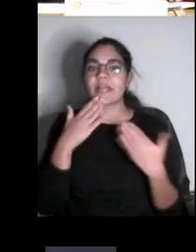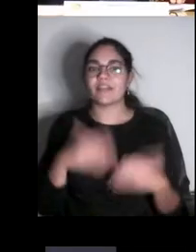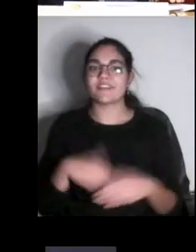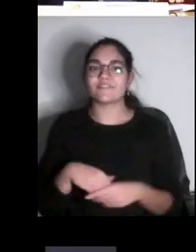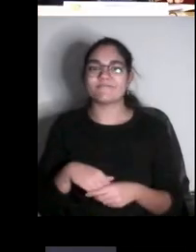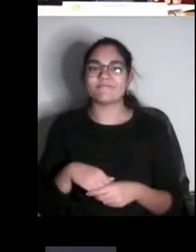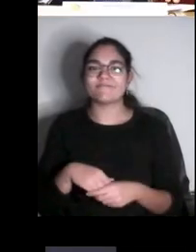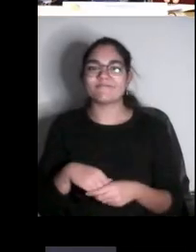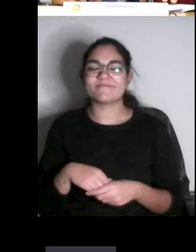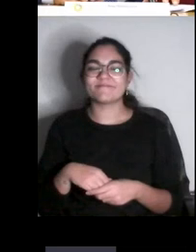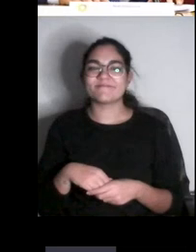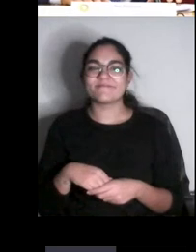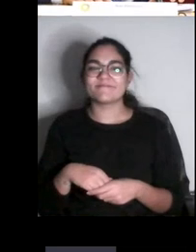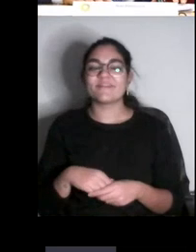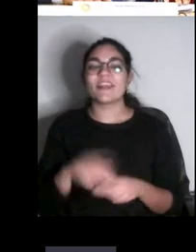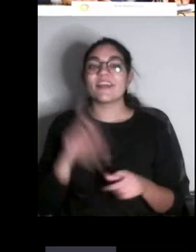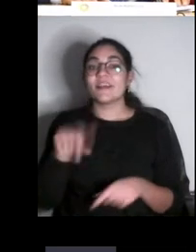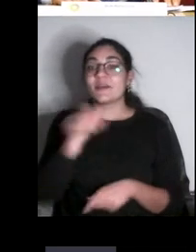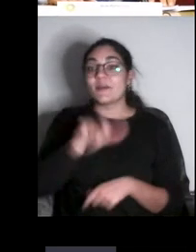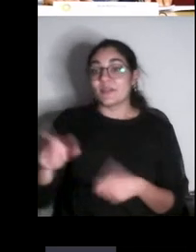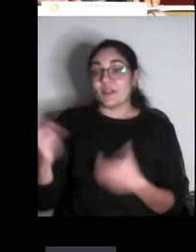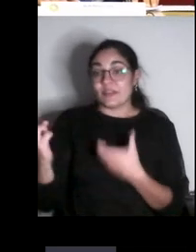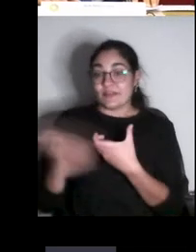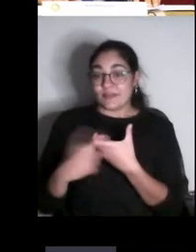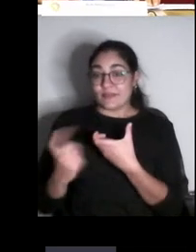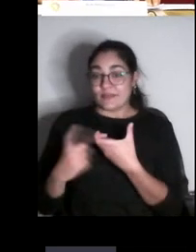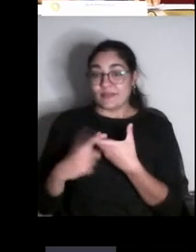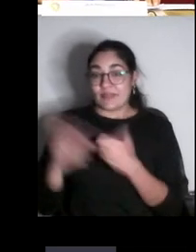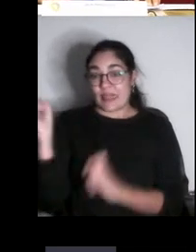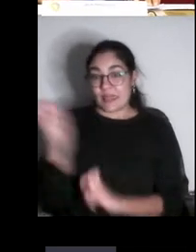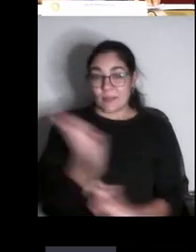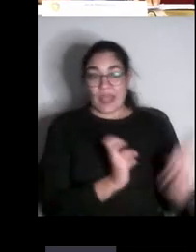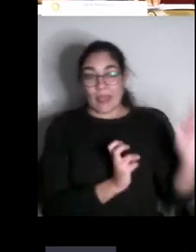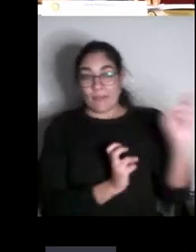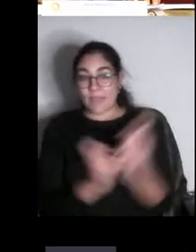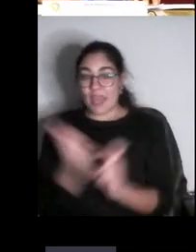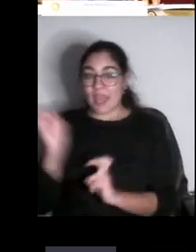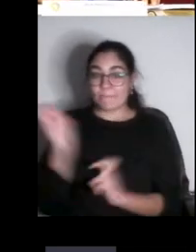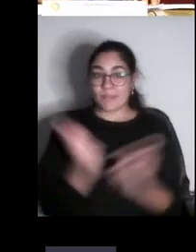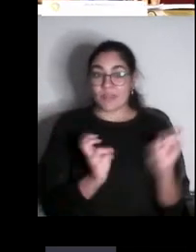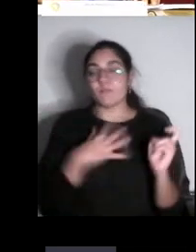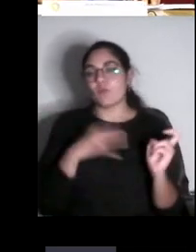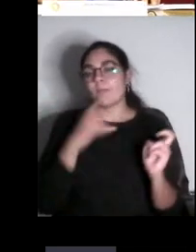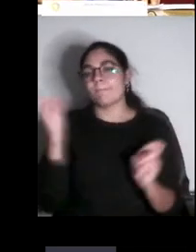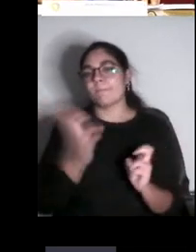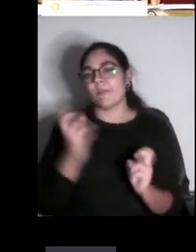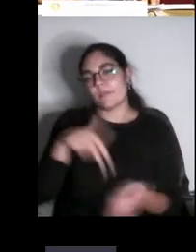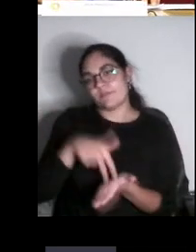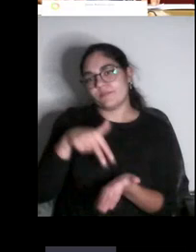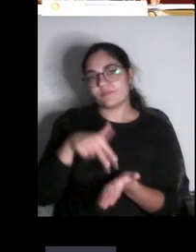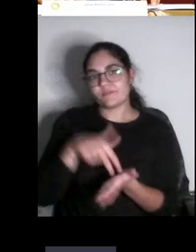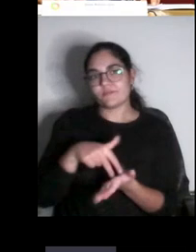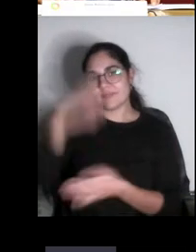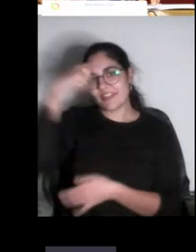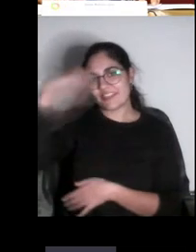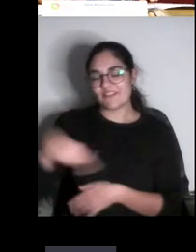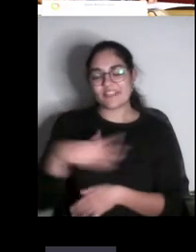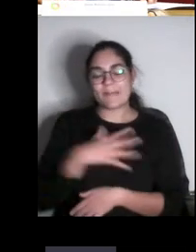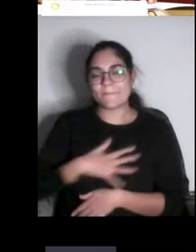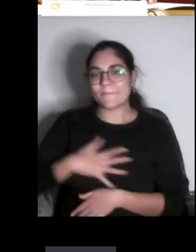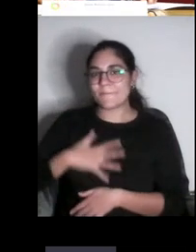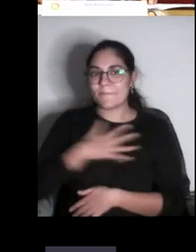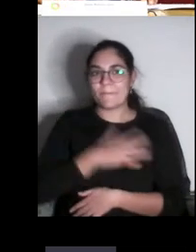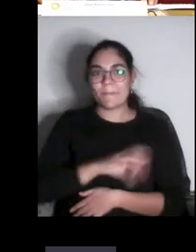Los que os habéis ido uniendo a estas jornadas, tanto aquí, que es, sabéis, el inmenso placer que es